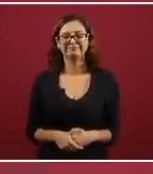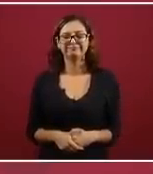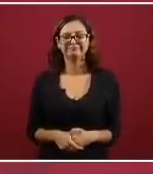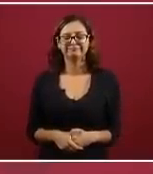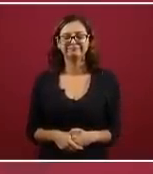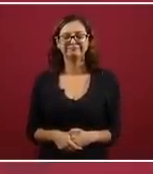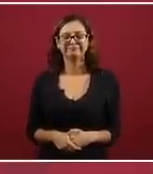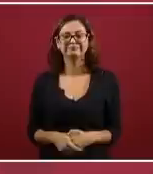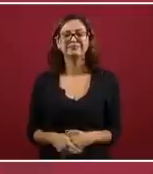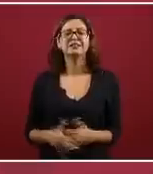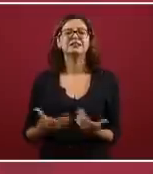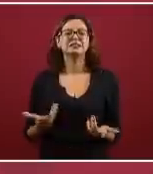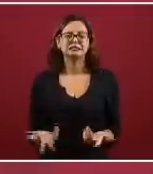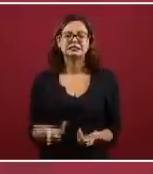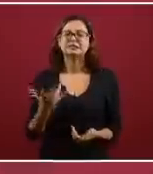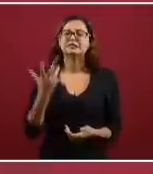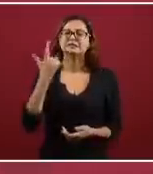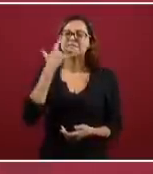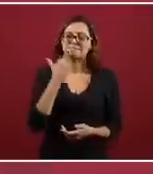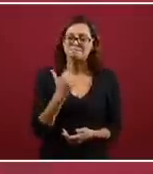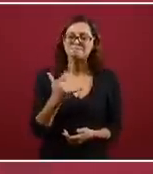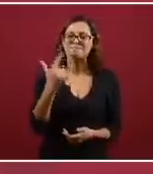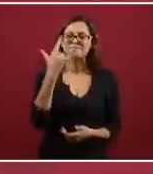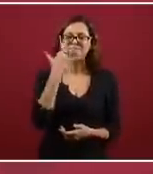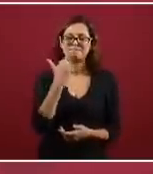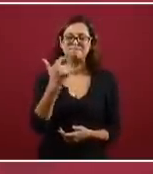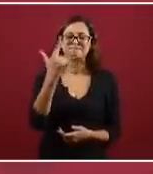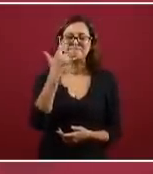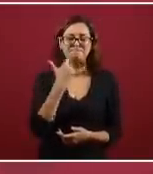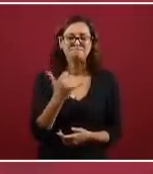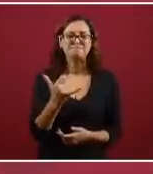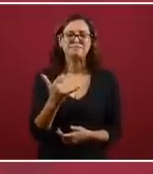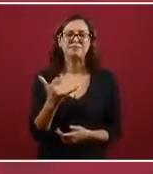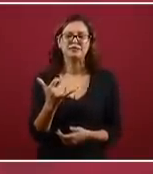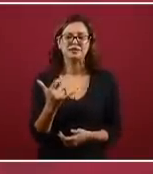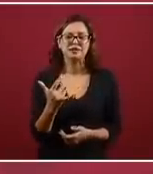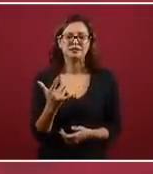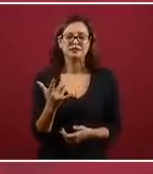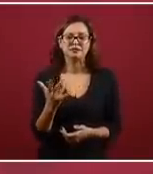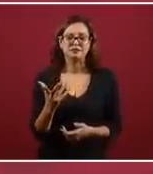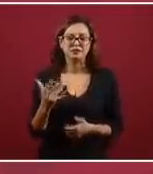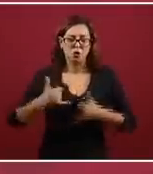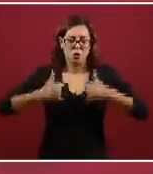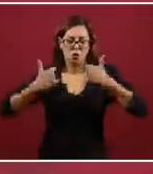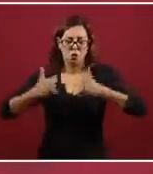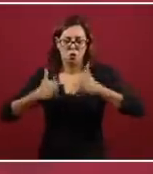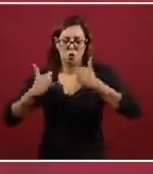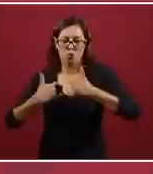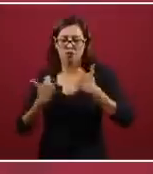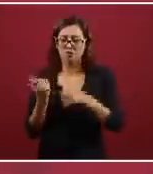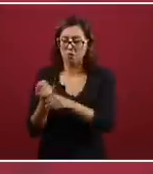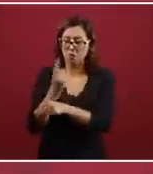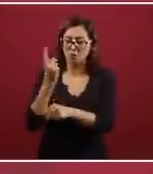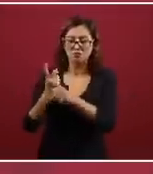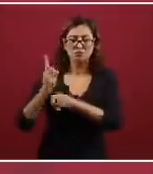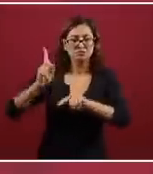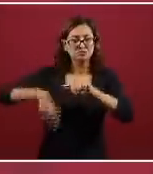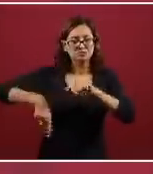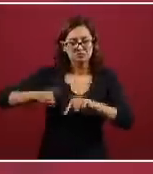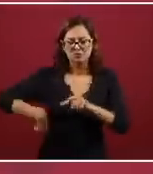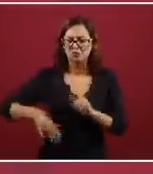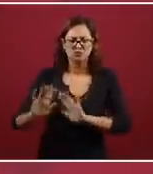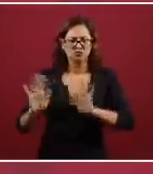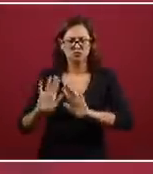una lucha constante el no permitir que se queden los jóvenes sin oportunidades de